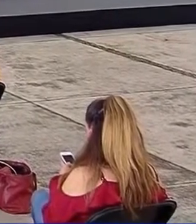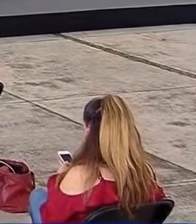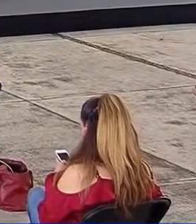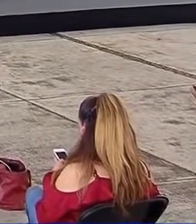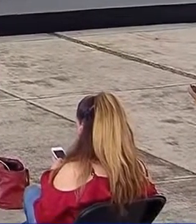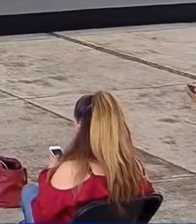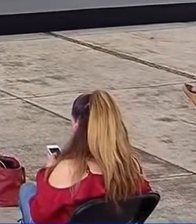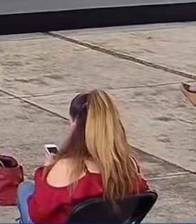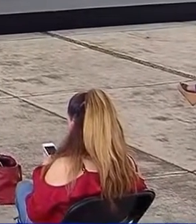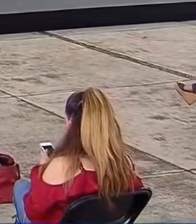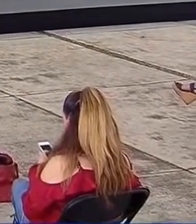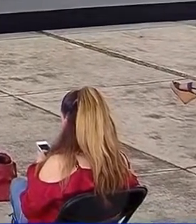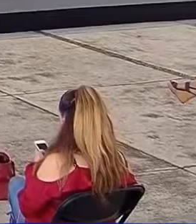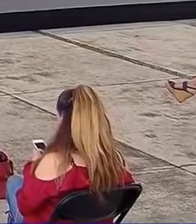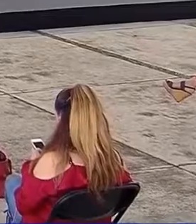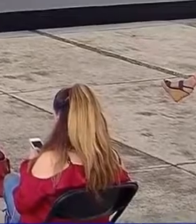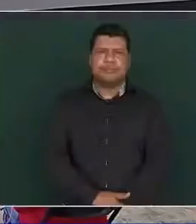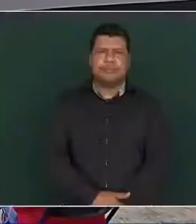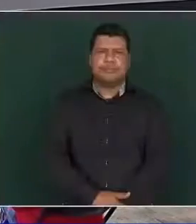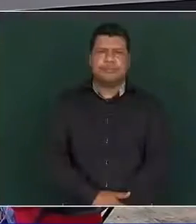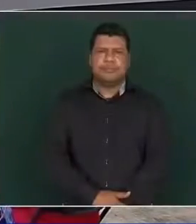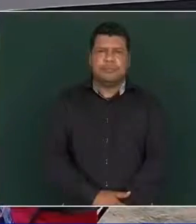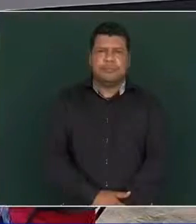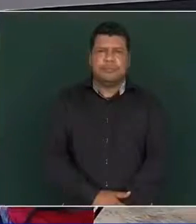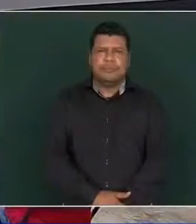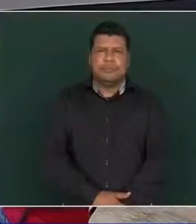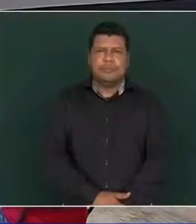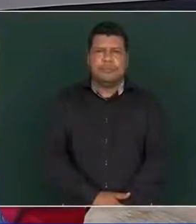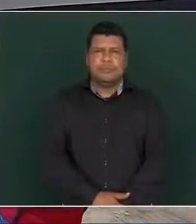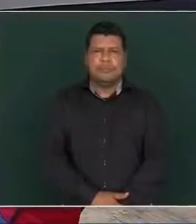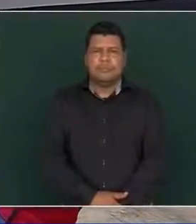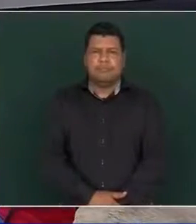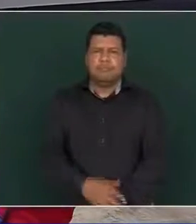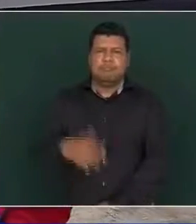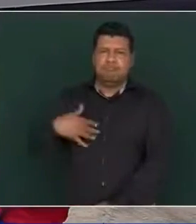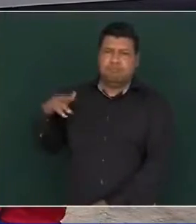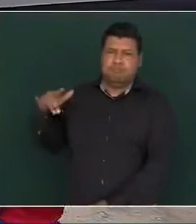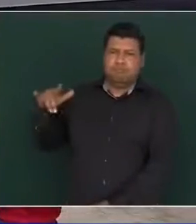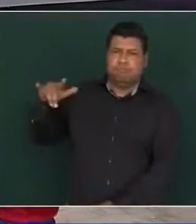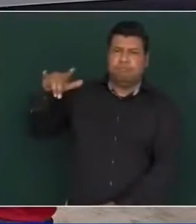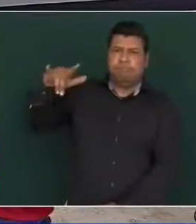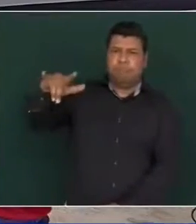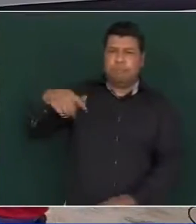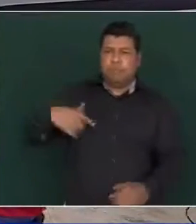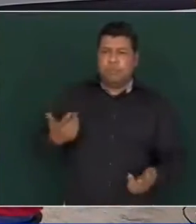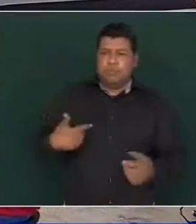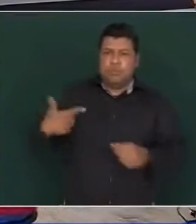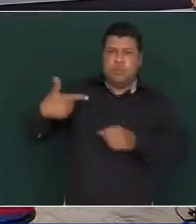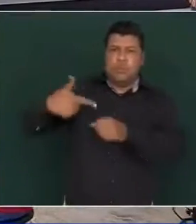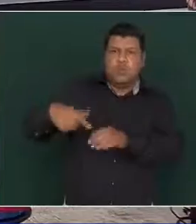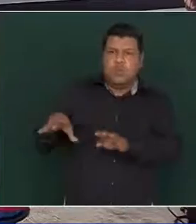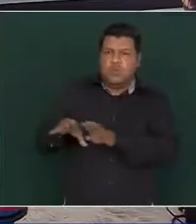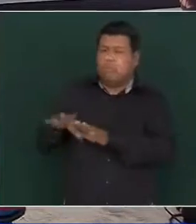poder abastecer de combustible. Ya ahí está la conexión y ahí se tendrá que